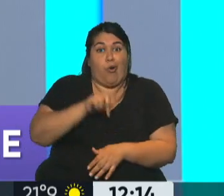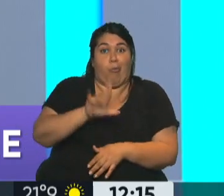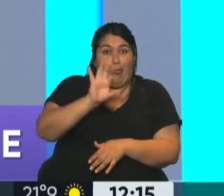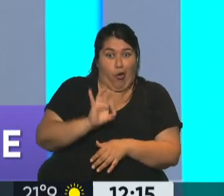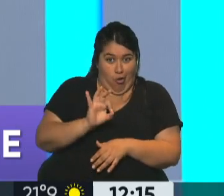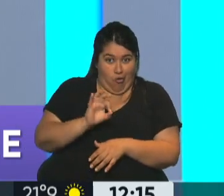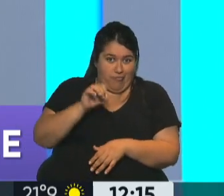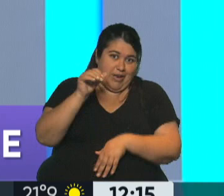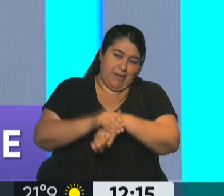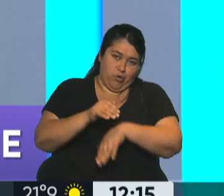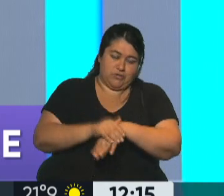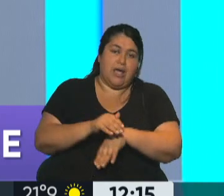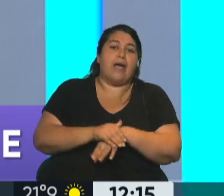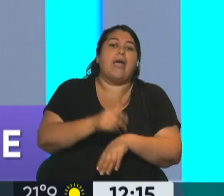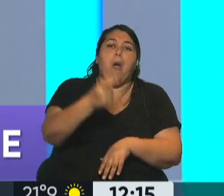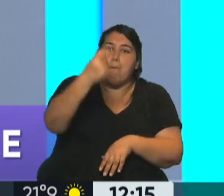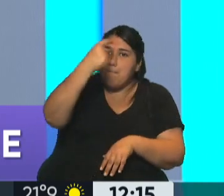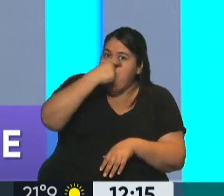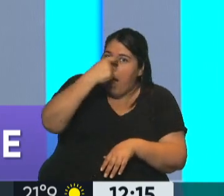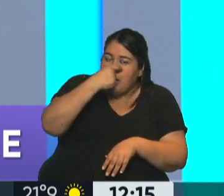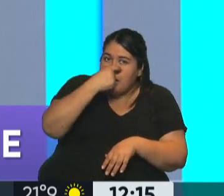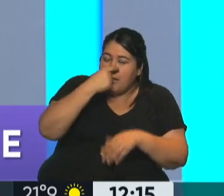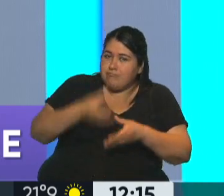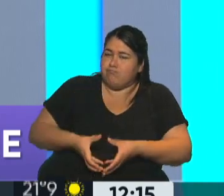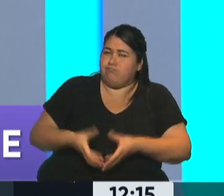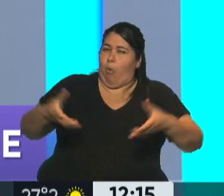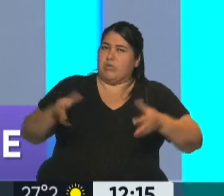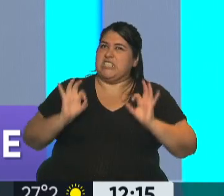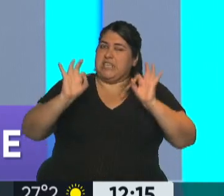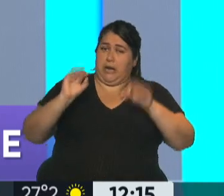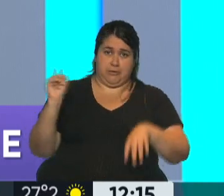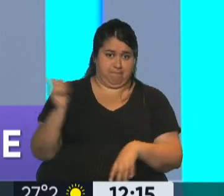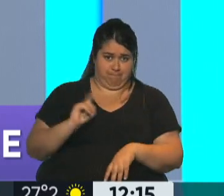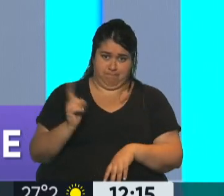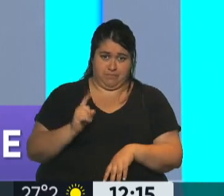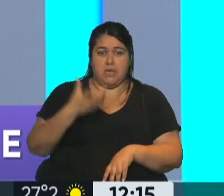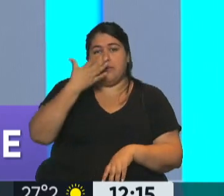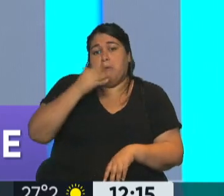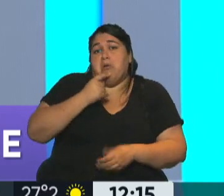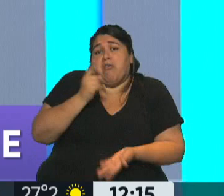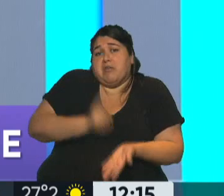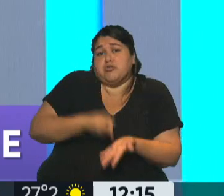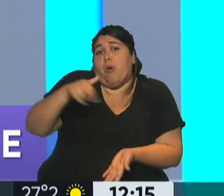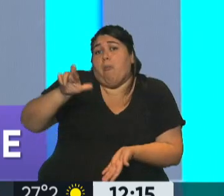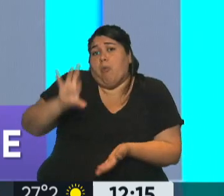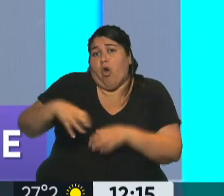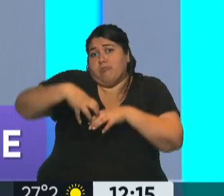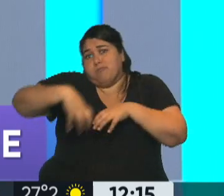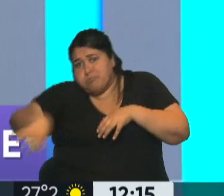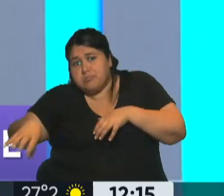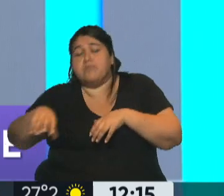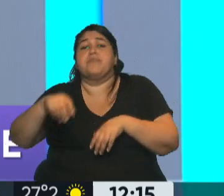responde a Jorge Macri, ¿no? No llega a un tercio. Después, obviamente, tenés sectores del propio PRO que han decidido que no van a acompañar todo, el mismo